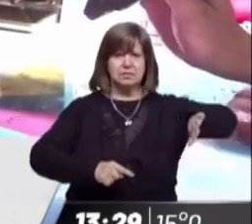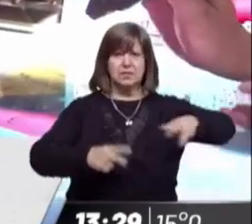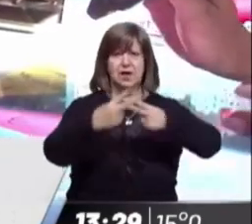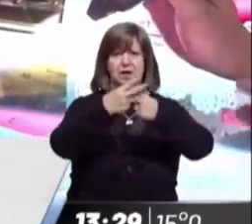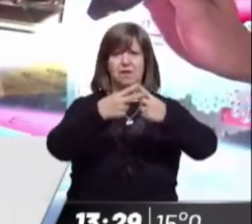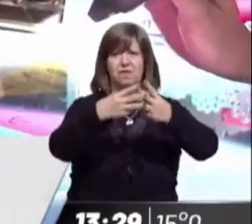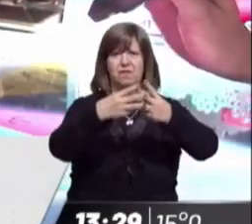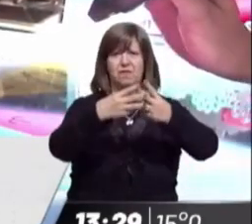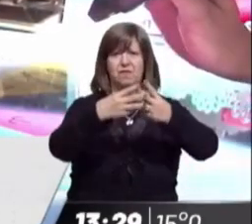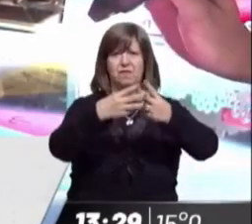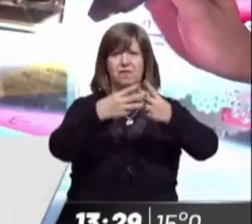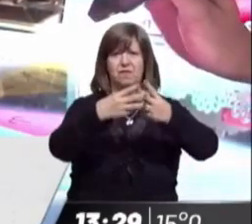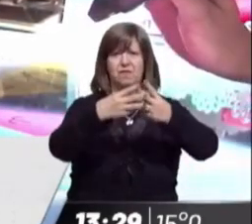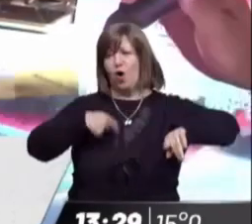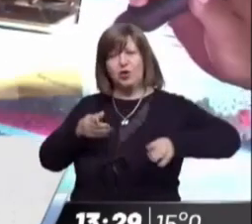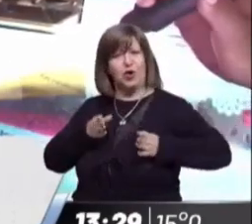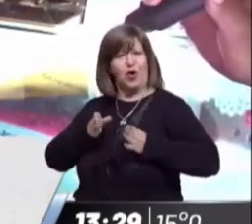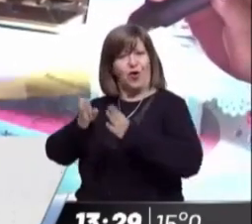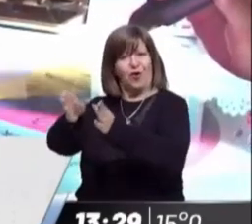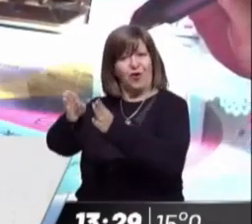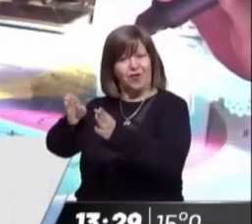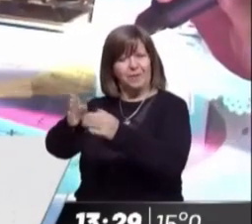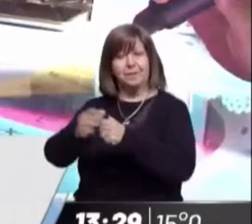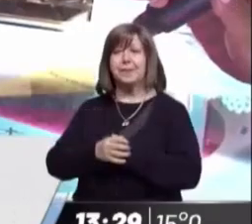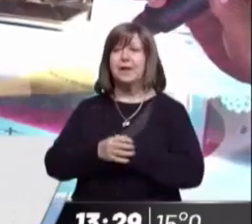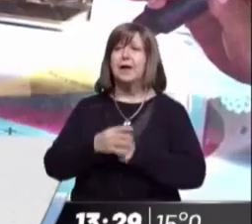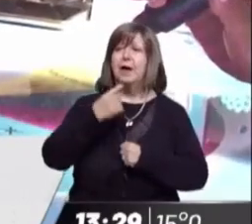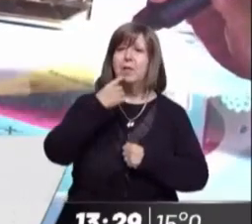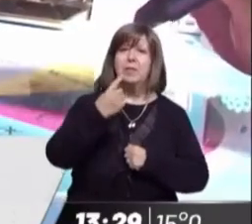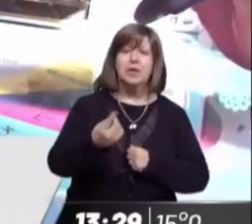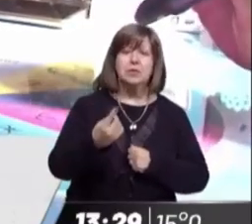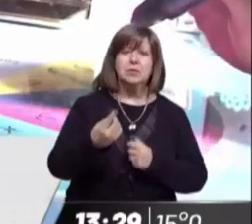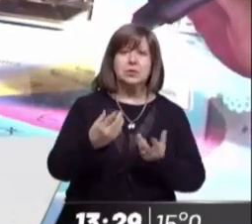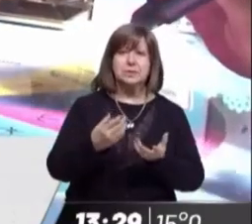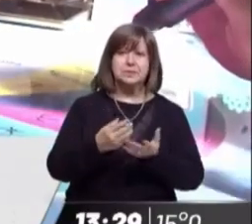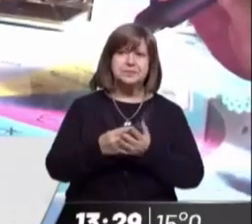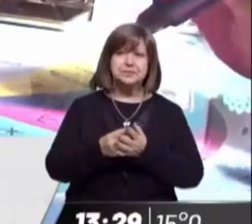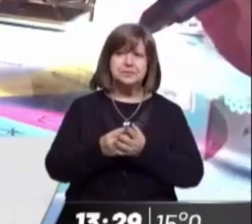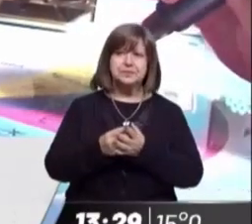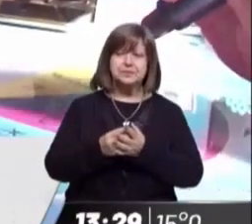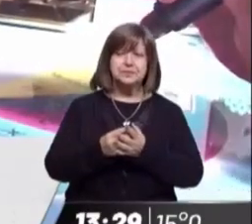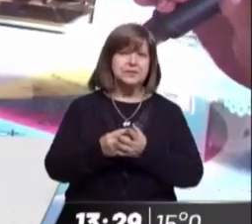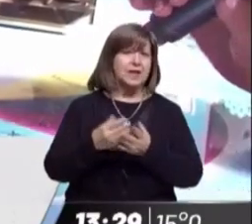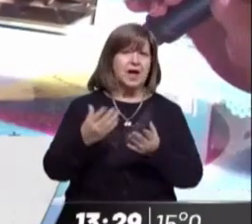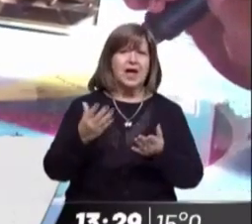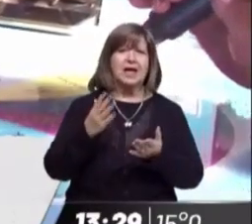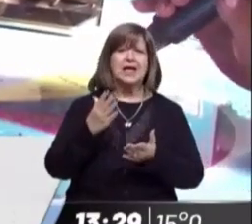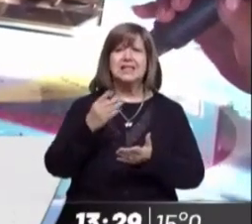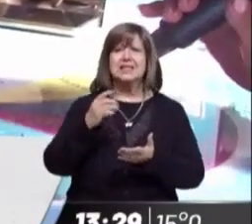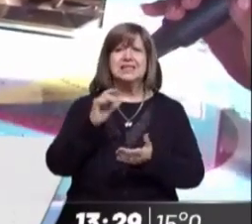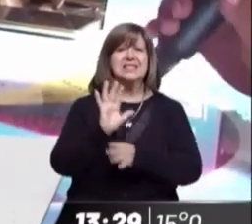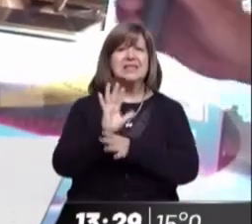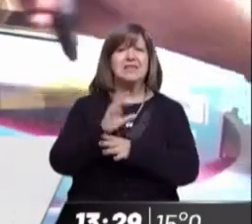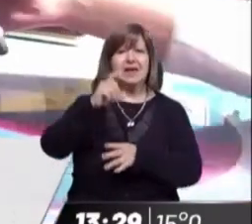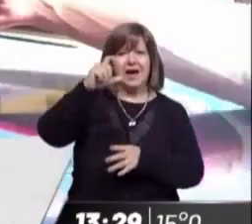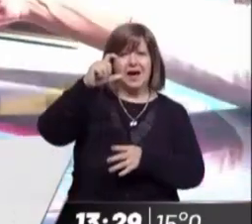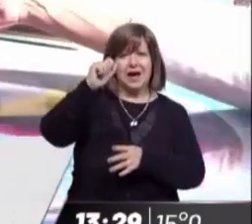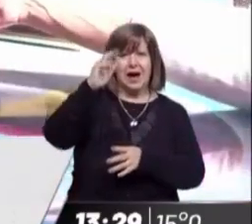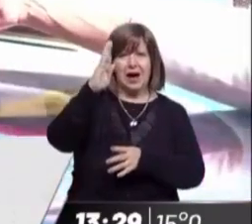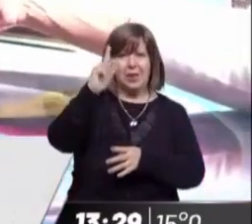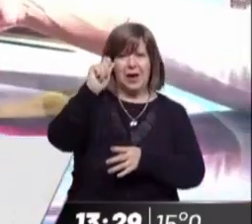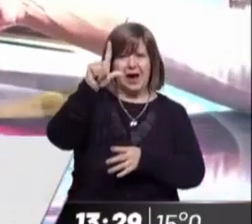qué significado más allá de que la gente dice Bueno mira me va a ir bien Por tal cosa Qué son las cábalas sirven no